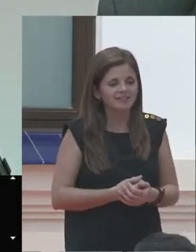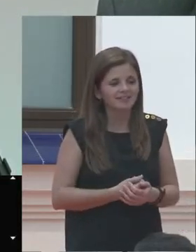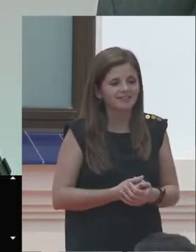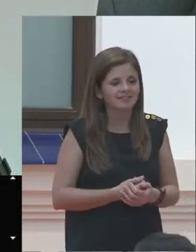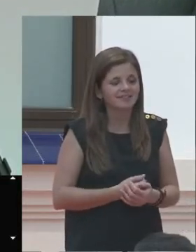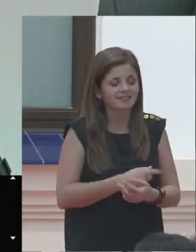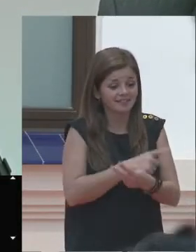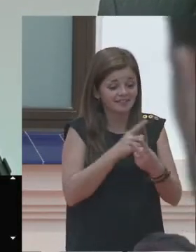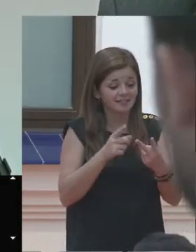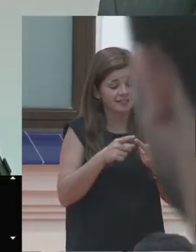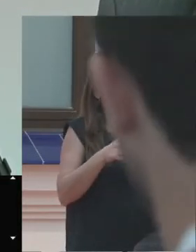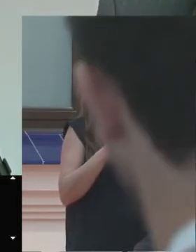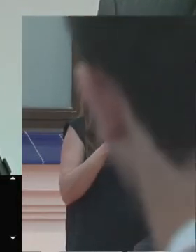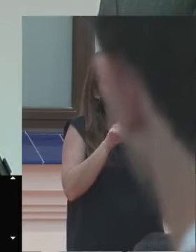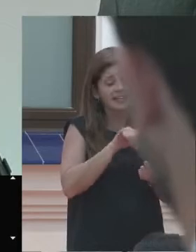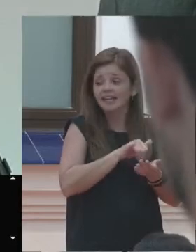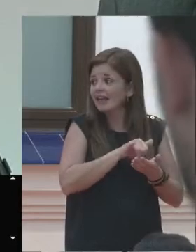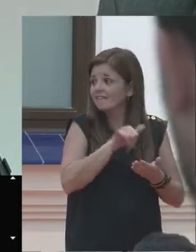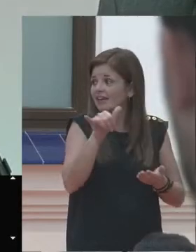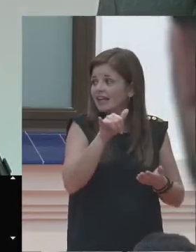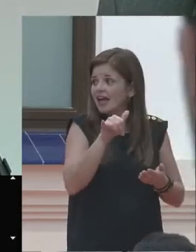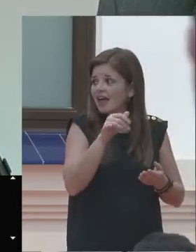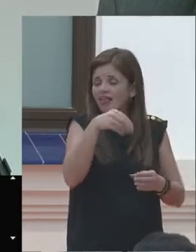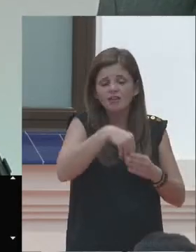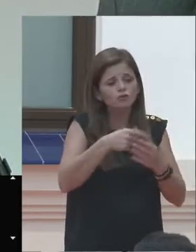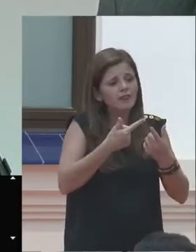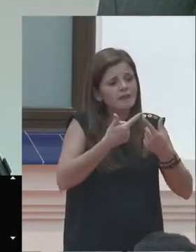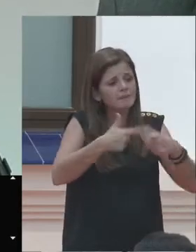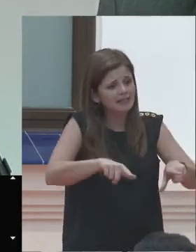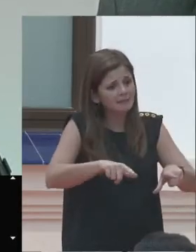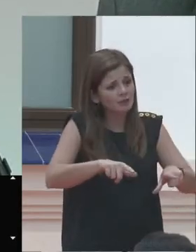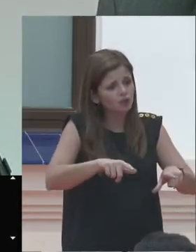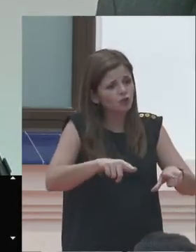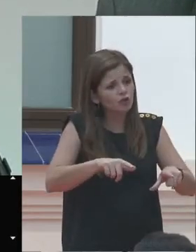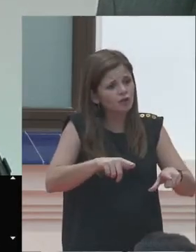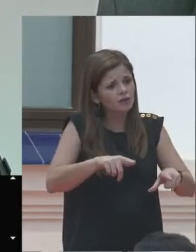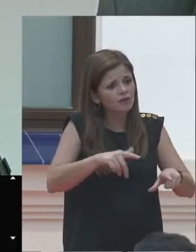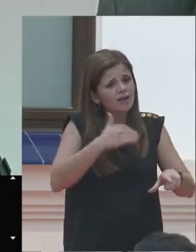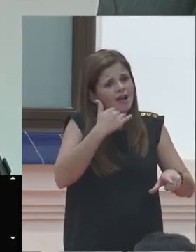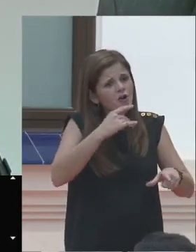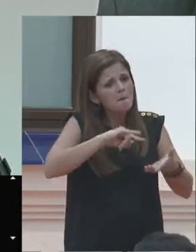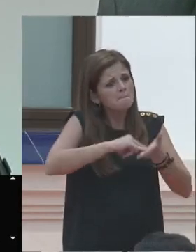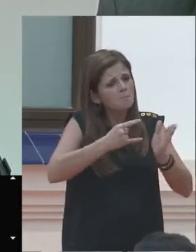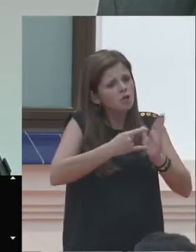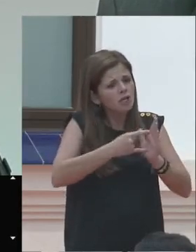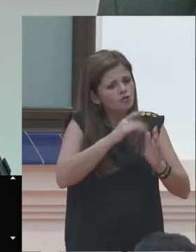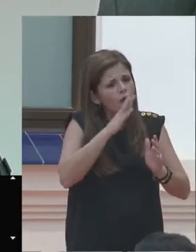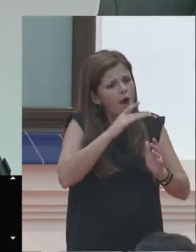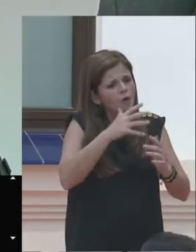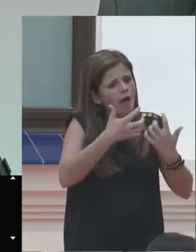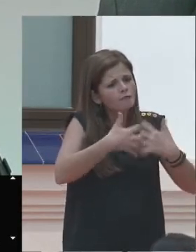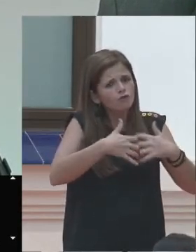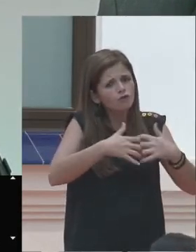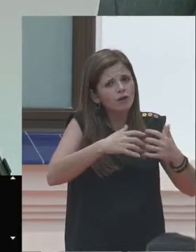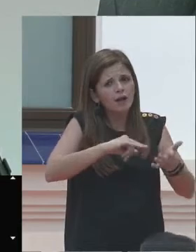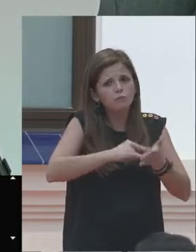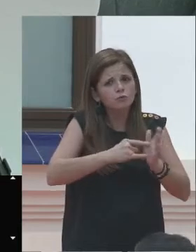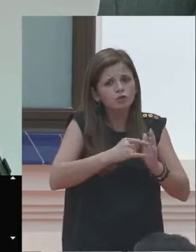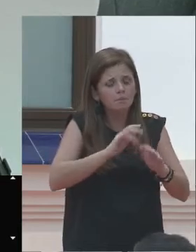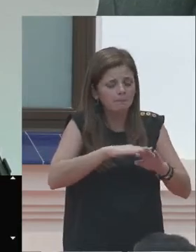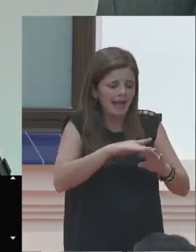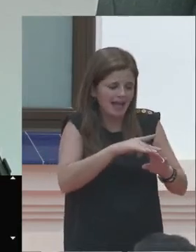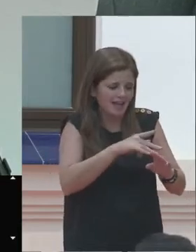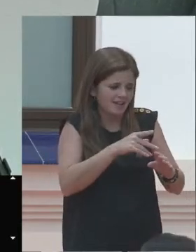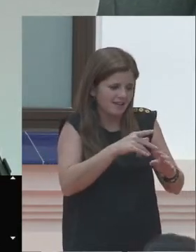segundo es, Iberia concretamente, o tu departamento, ¿cuántos proyectos de I+D+I tenéis ahora mismo en marcha que puedas compartir